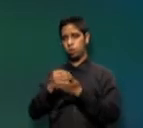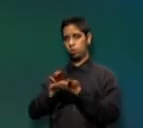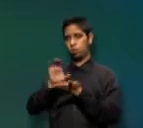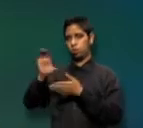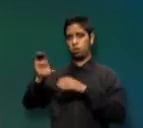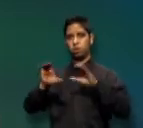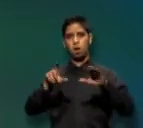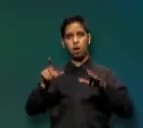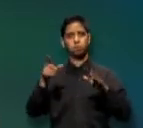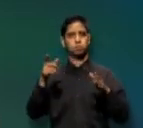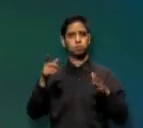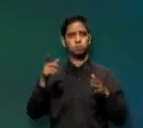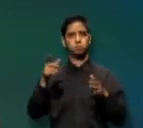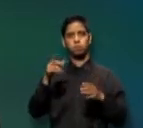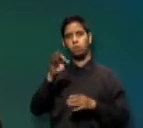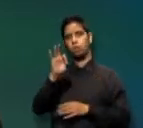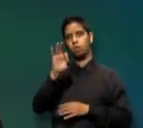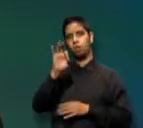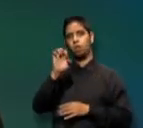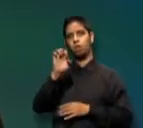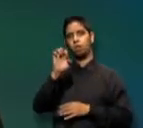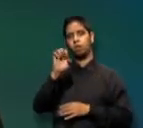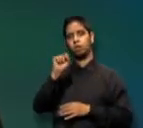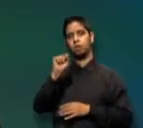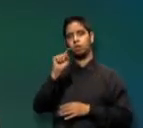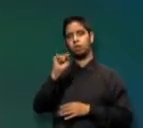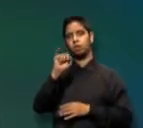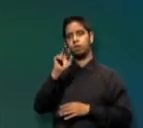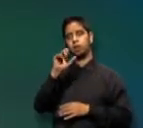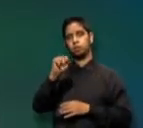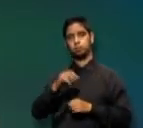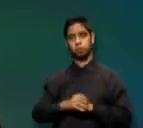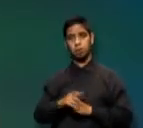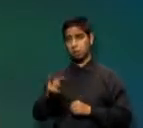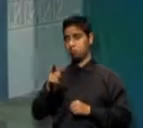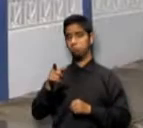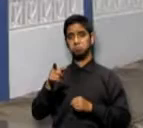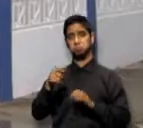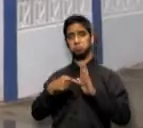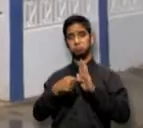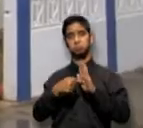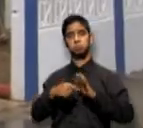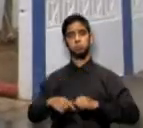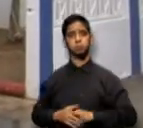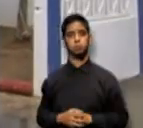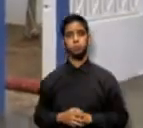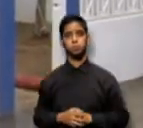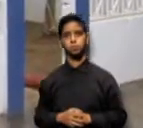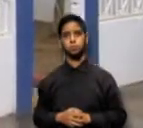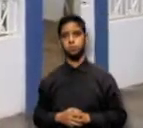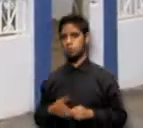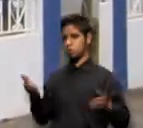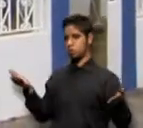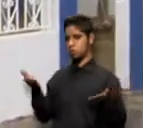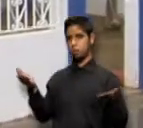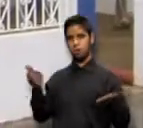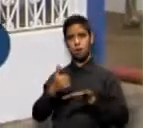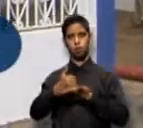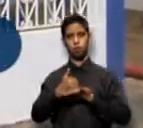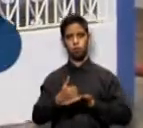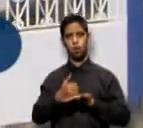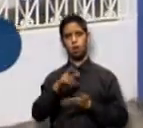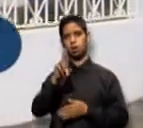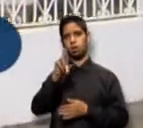se dieron durante su visita al hogar de ayuda El Refugio. Este es el hogar Ayuda El Refugio, ubicado